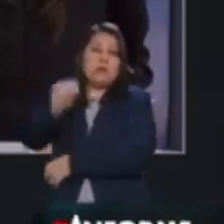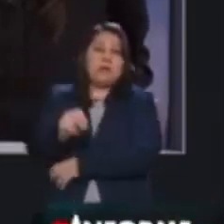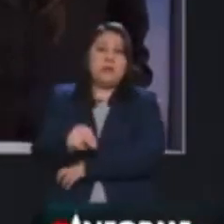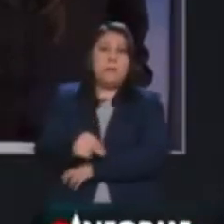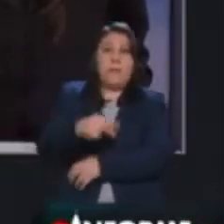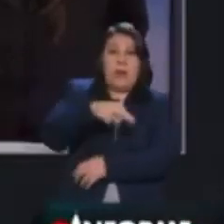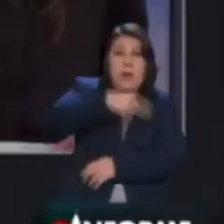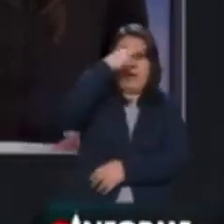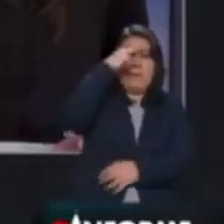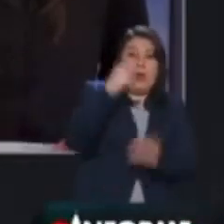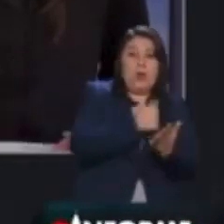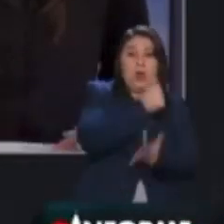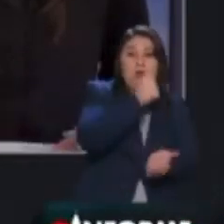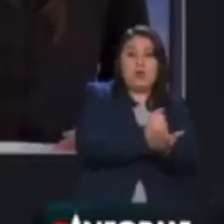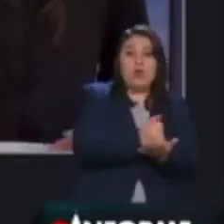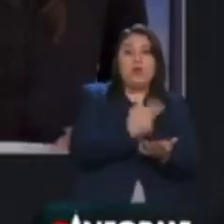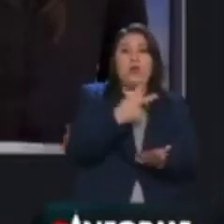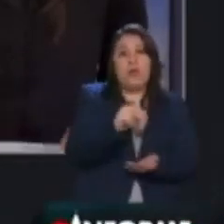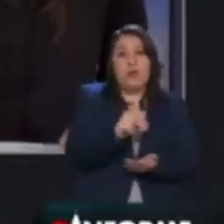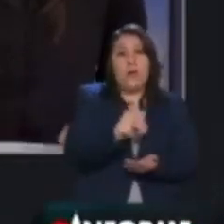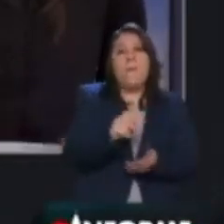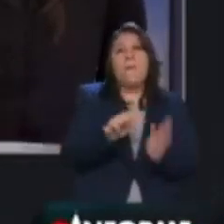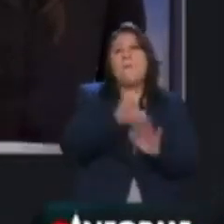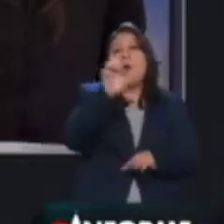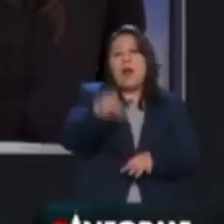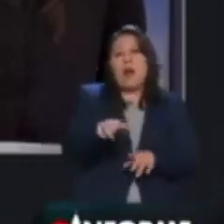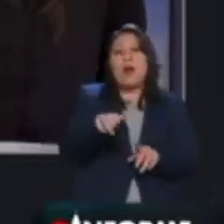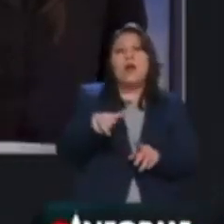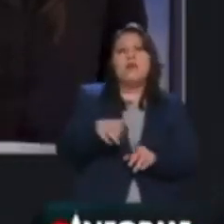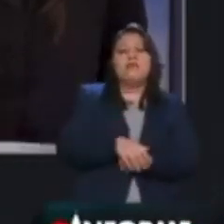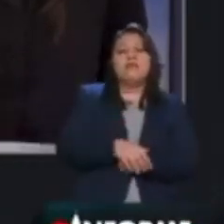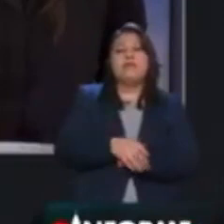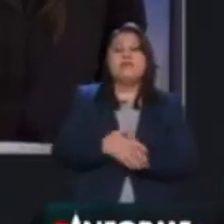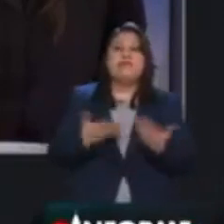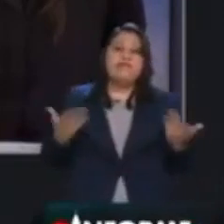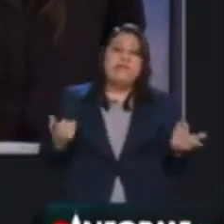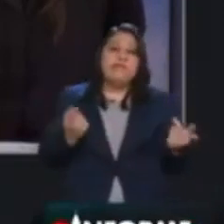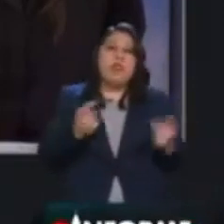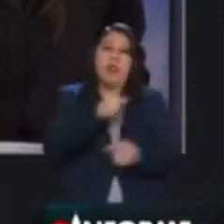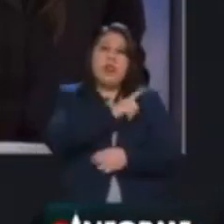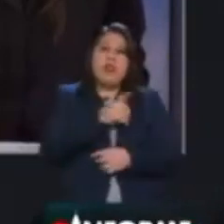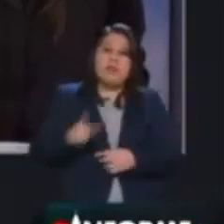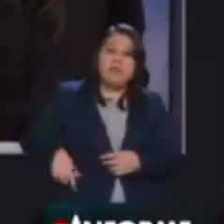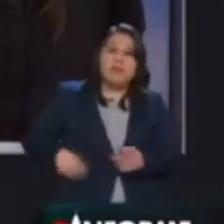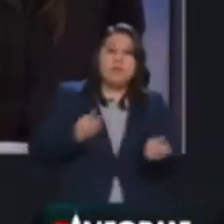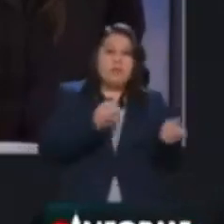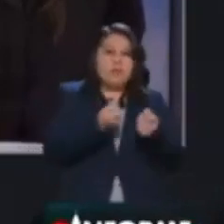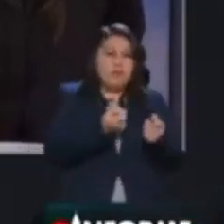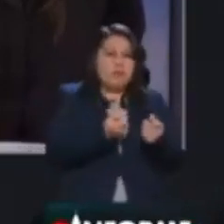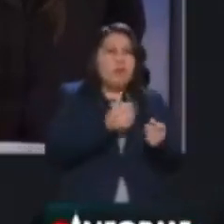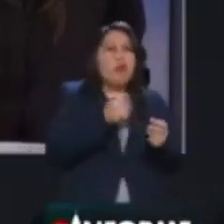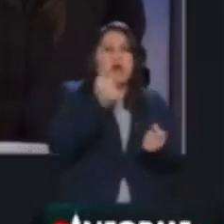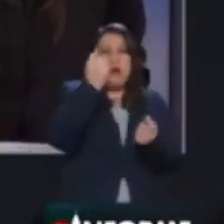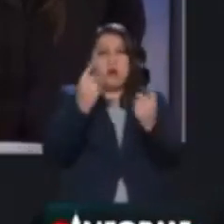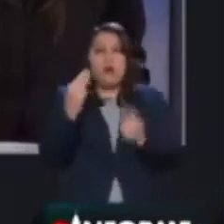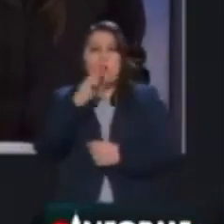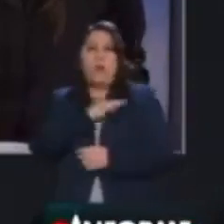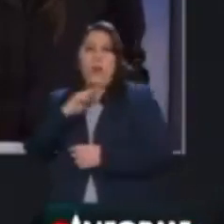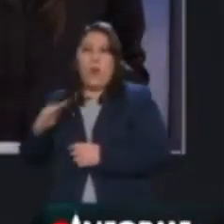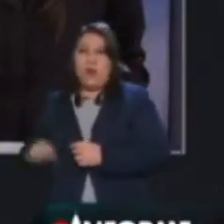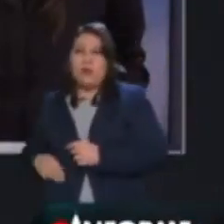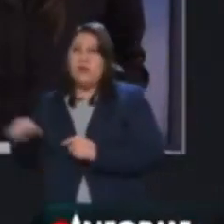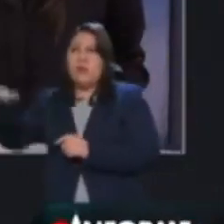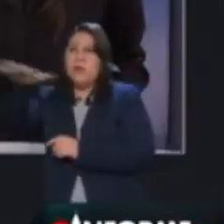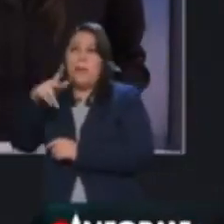los cobran, ¿no? Ese es el tema, que a nivel federal, pues algunos municipios sí lo cobran, otros no, ¿no? En el caso de la Ciudad de